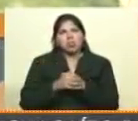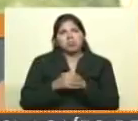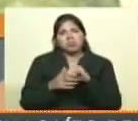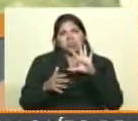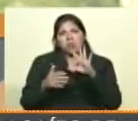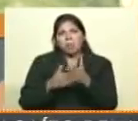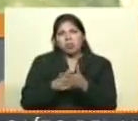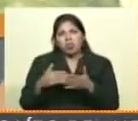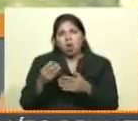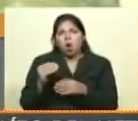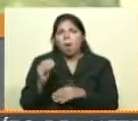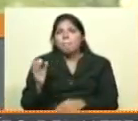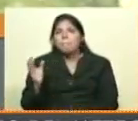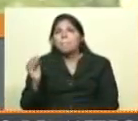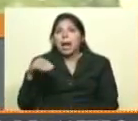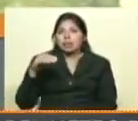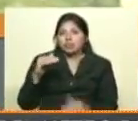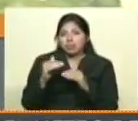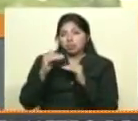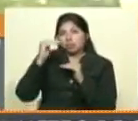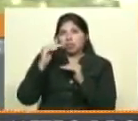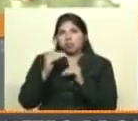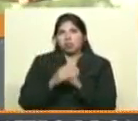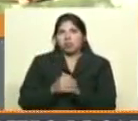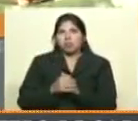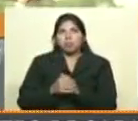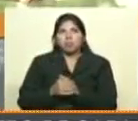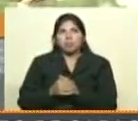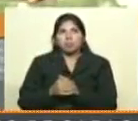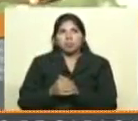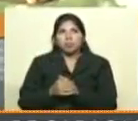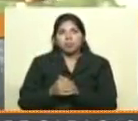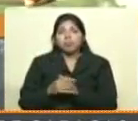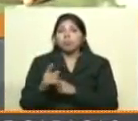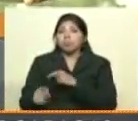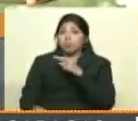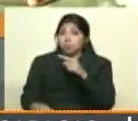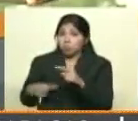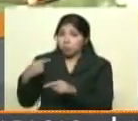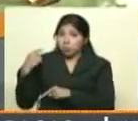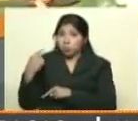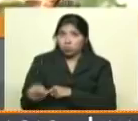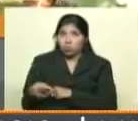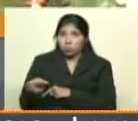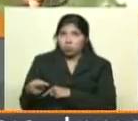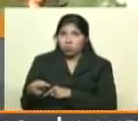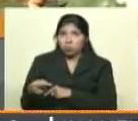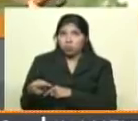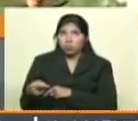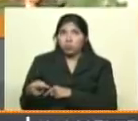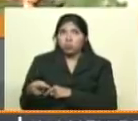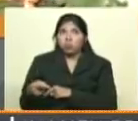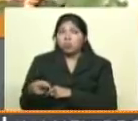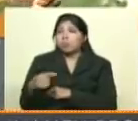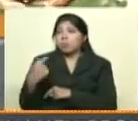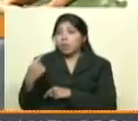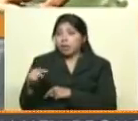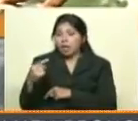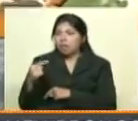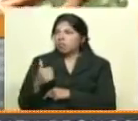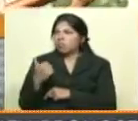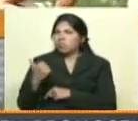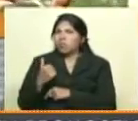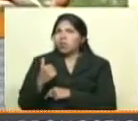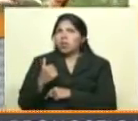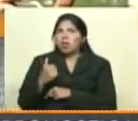millones. Y luego vamos a montar una maquinaria con el código QR. Aquí está Jorge Rodríguez, que